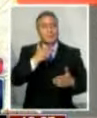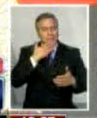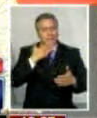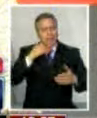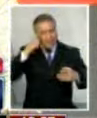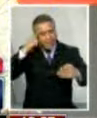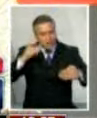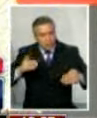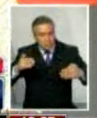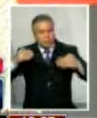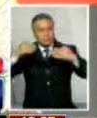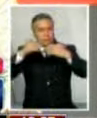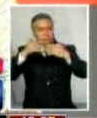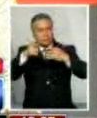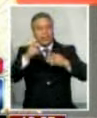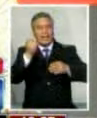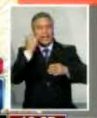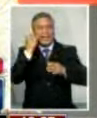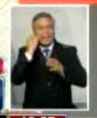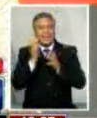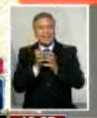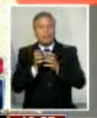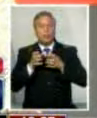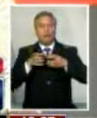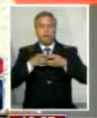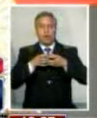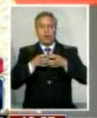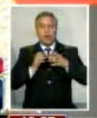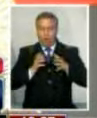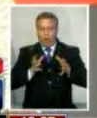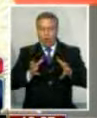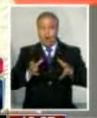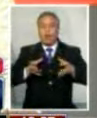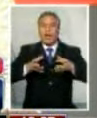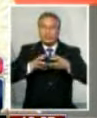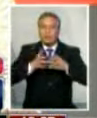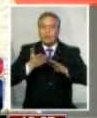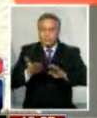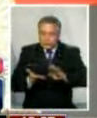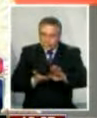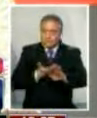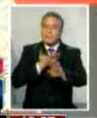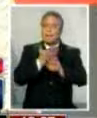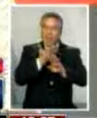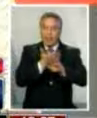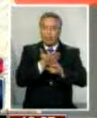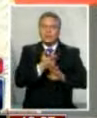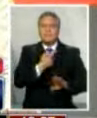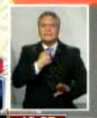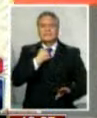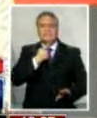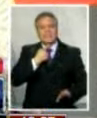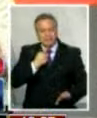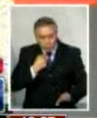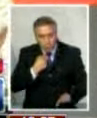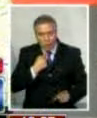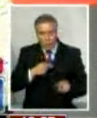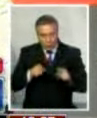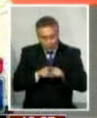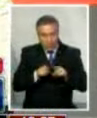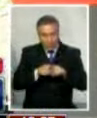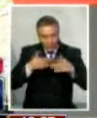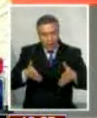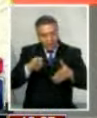un aparato, una institución, una organización que respalde con intención de